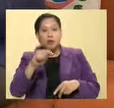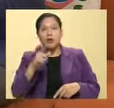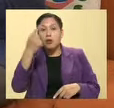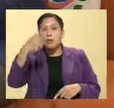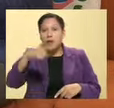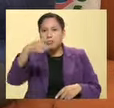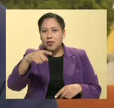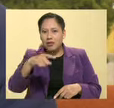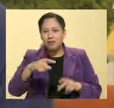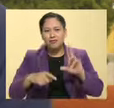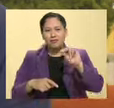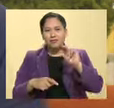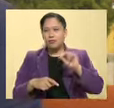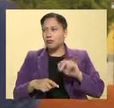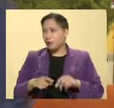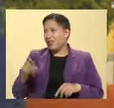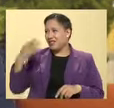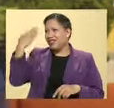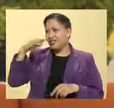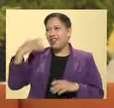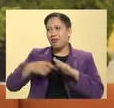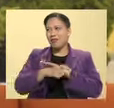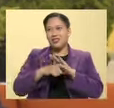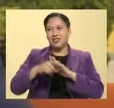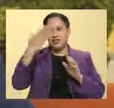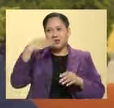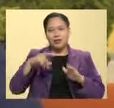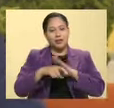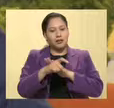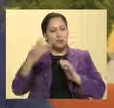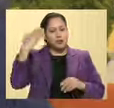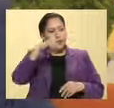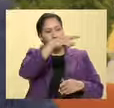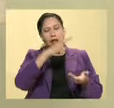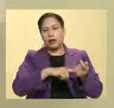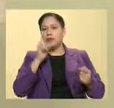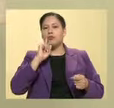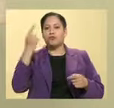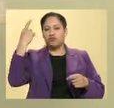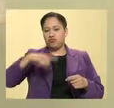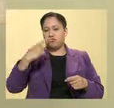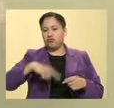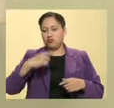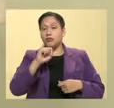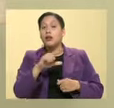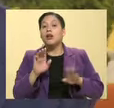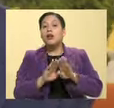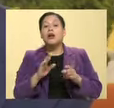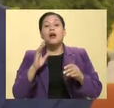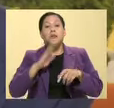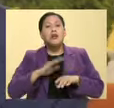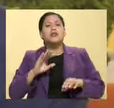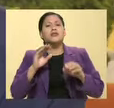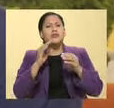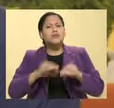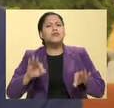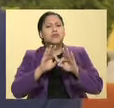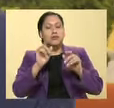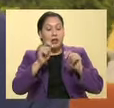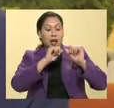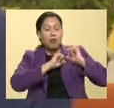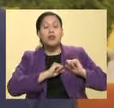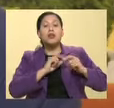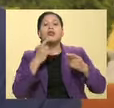tiene que hacer. No es cierto. ¿Cómo sabías? Ah, no. La gente tiene que asumir que el poder está en la gente, en la ciudadanía,